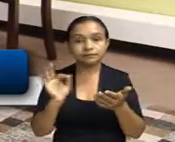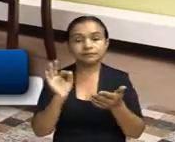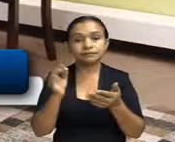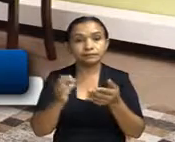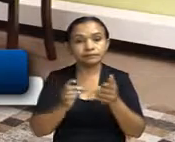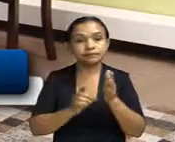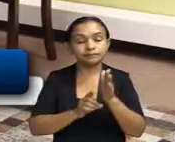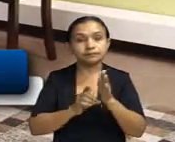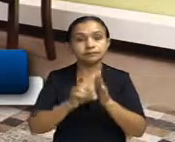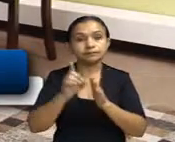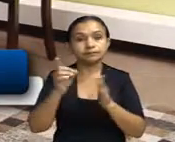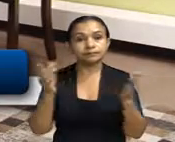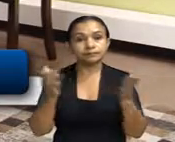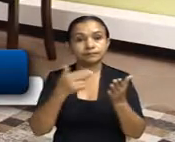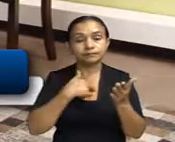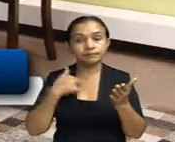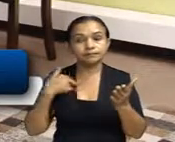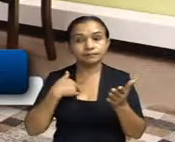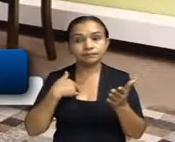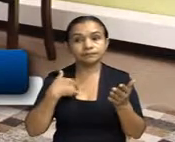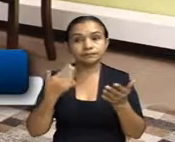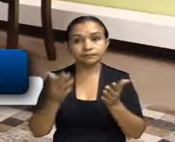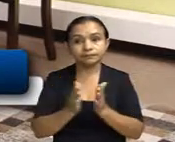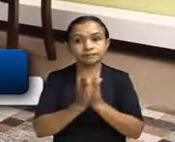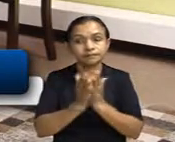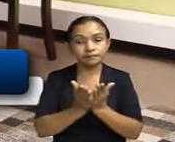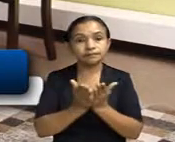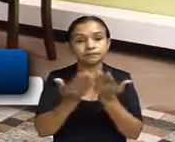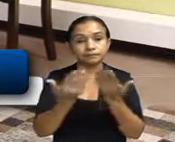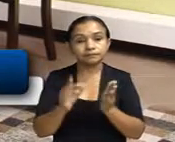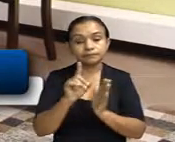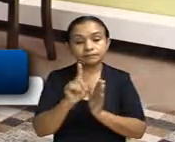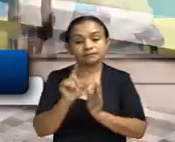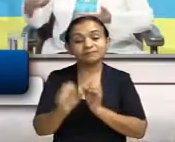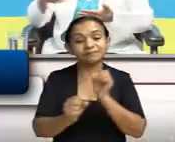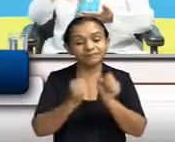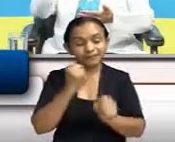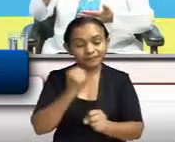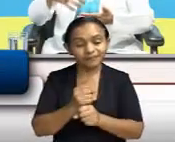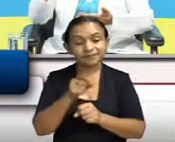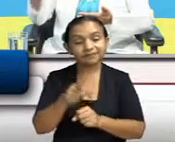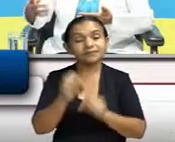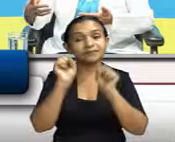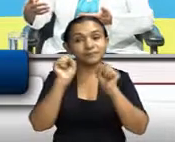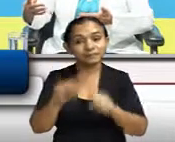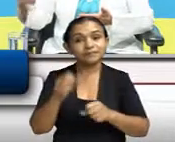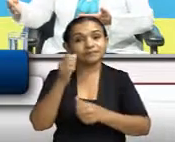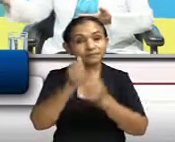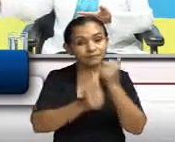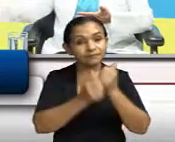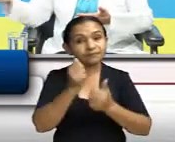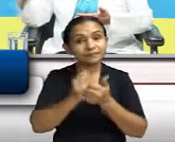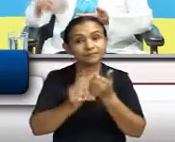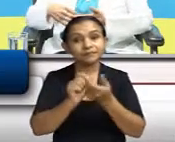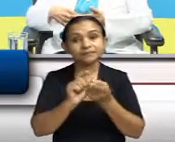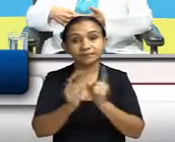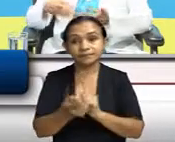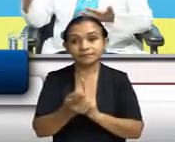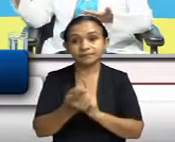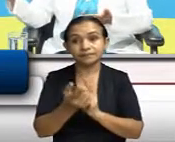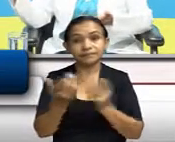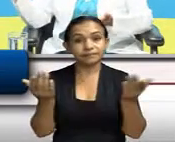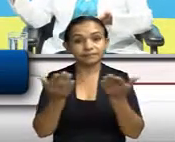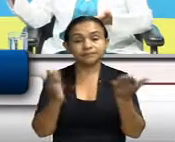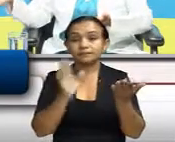progresivo. Ya se describe en los libros, la literatura, que desde los 10 añitos puede ir presentando cambios. Y claro, si hay historia genética, que